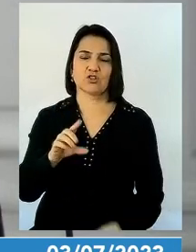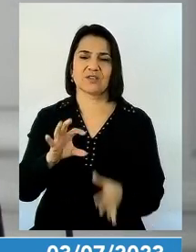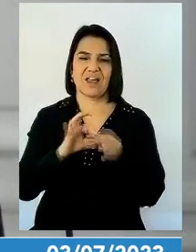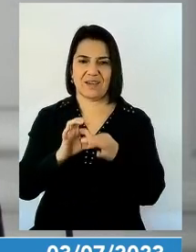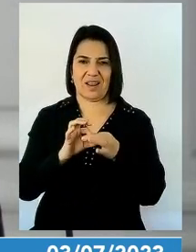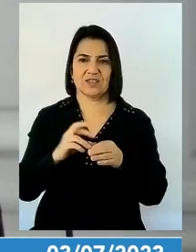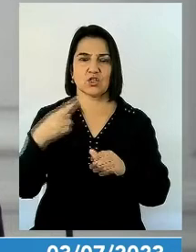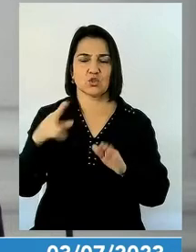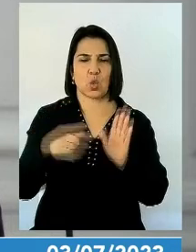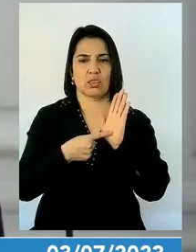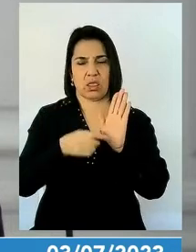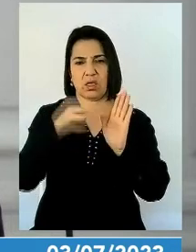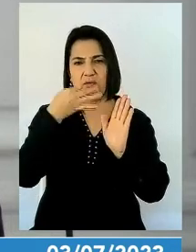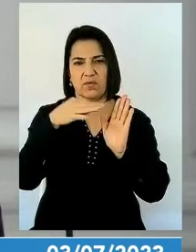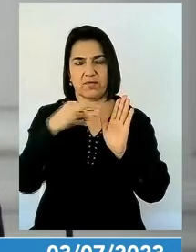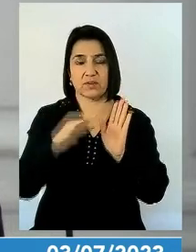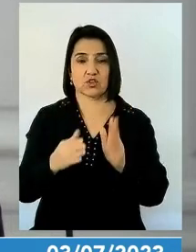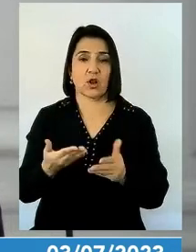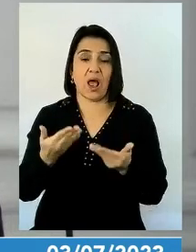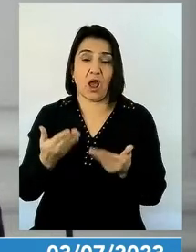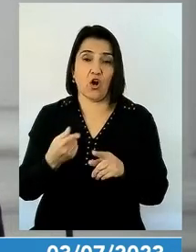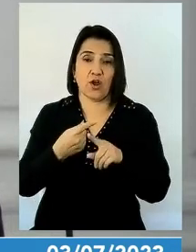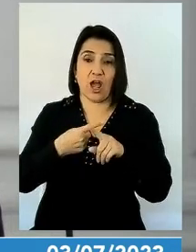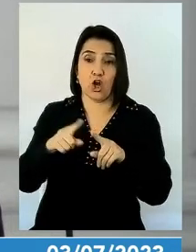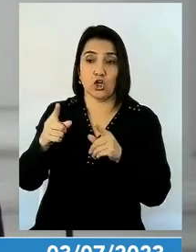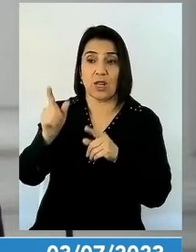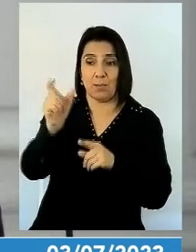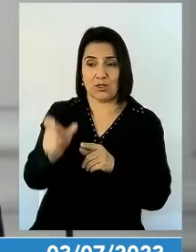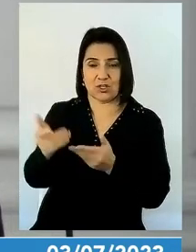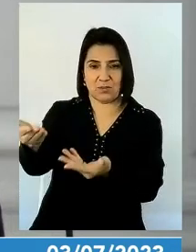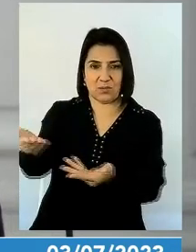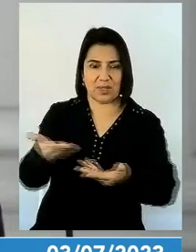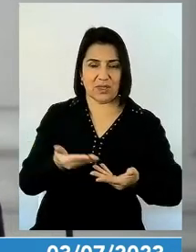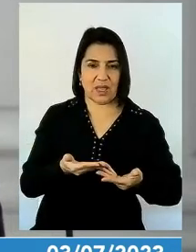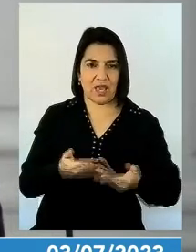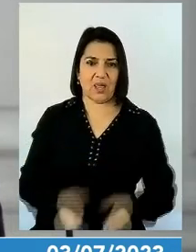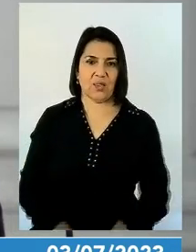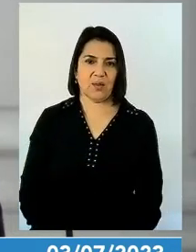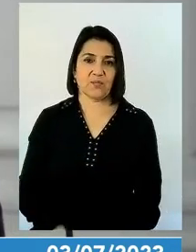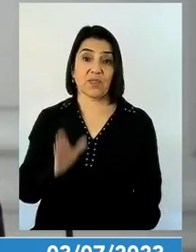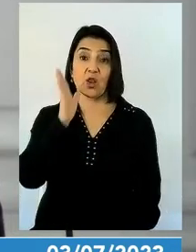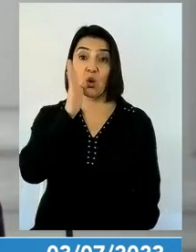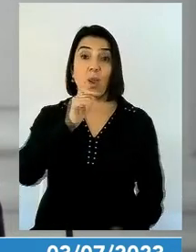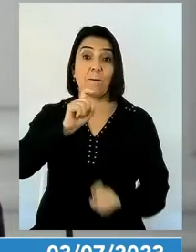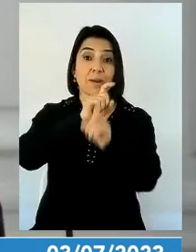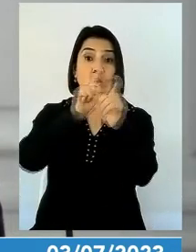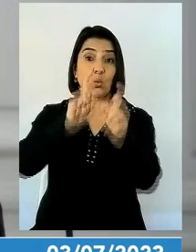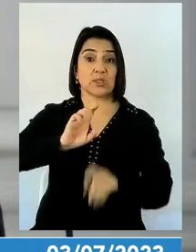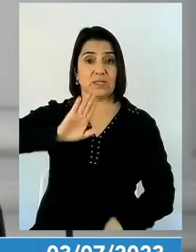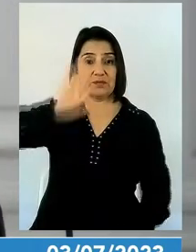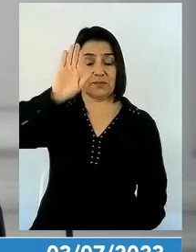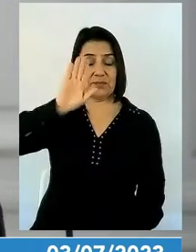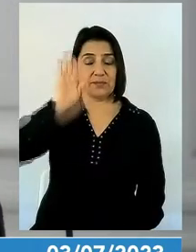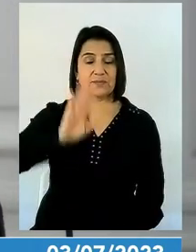y vamos a pasar al siguiente invitado. No hubo pregunta.